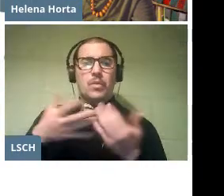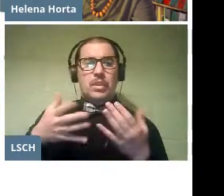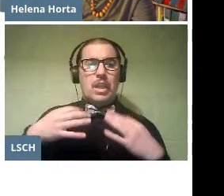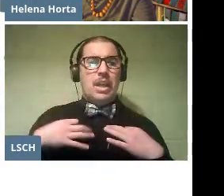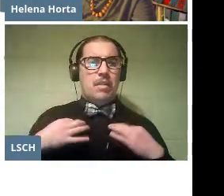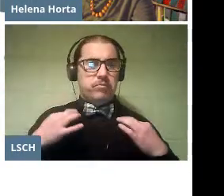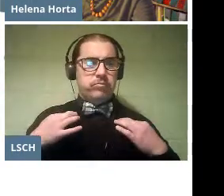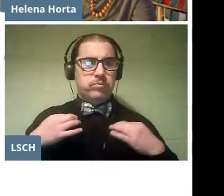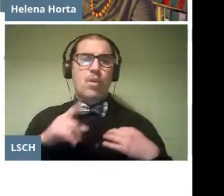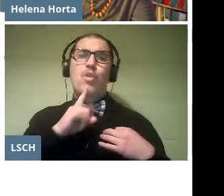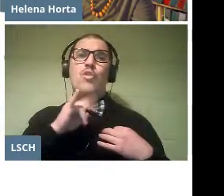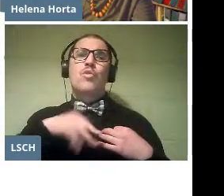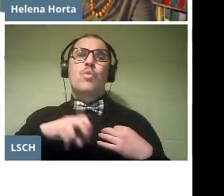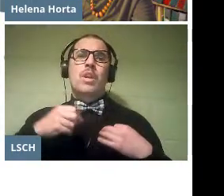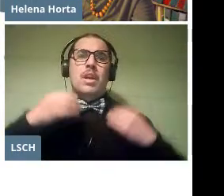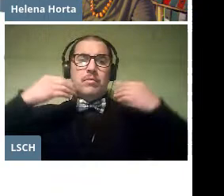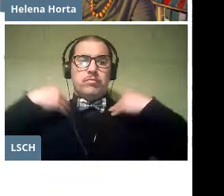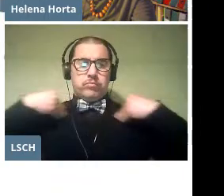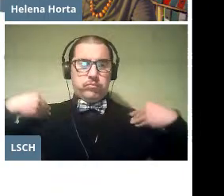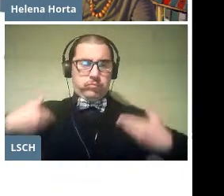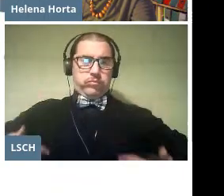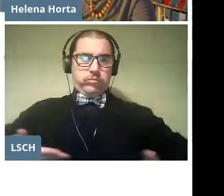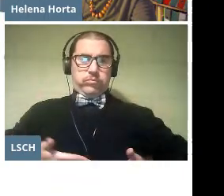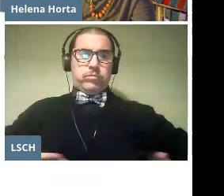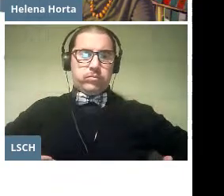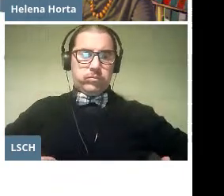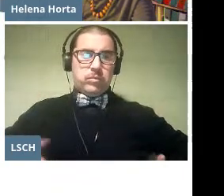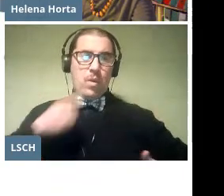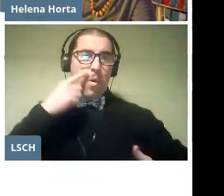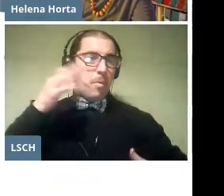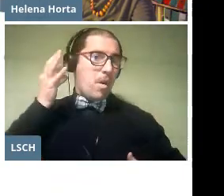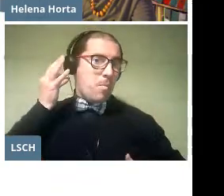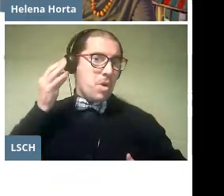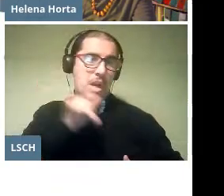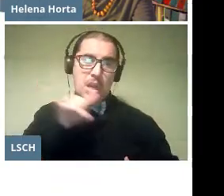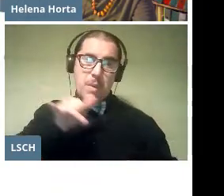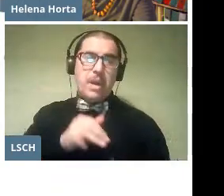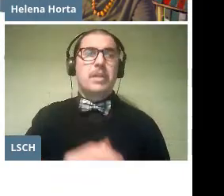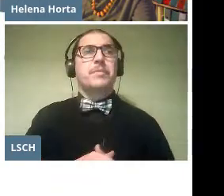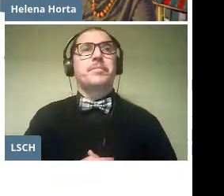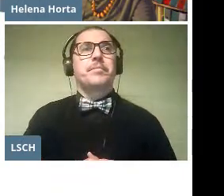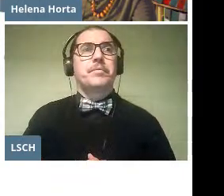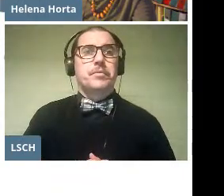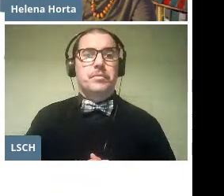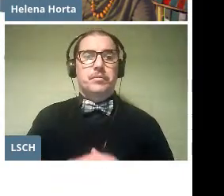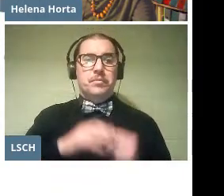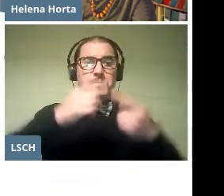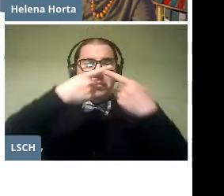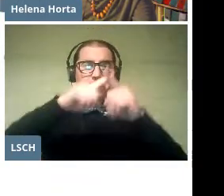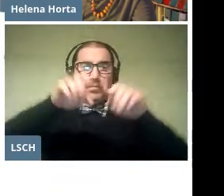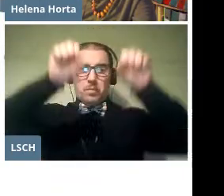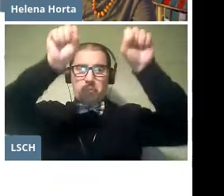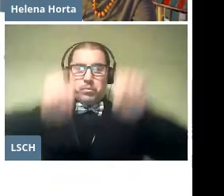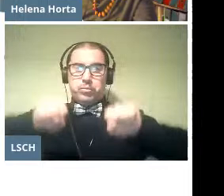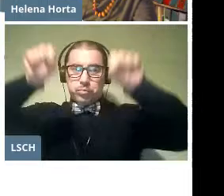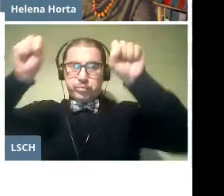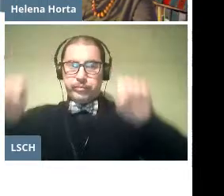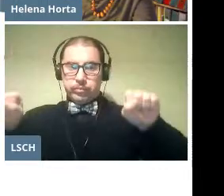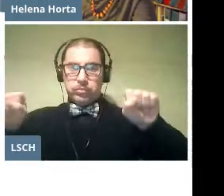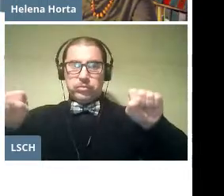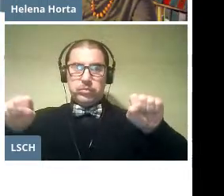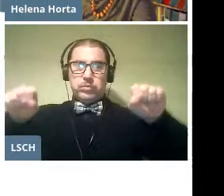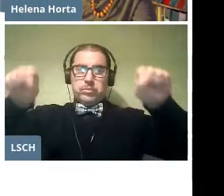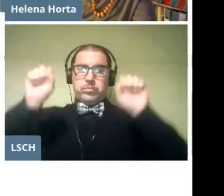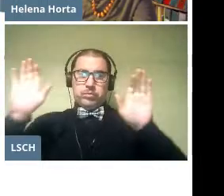la túnica o unku, que es la vestimenta de hombres y mujeres. Se teje a telar de una pieza, se retira,